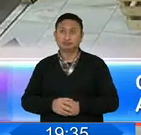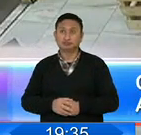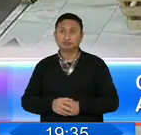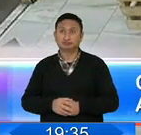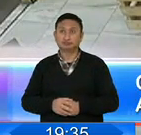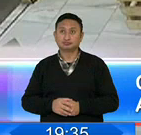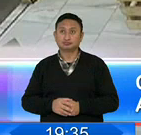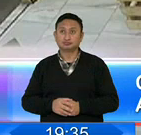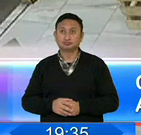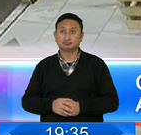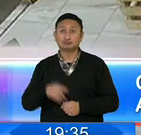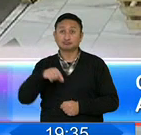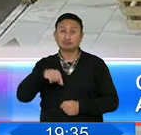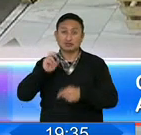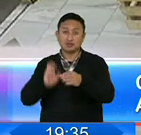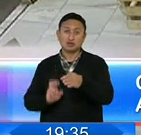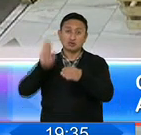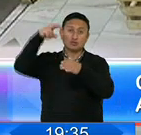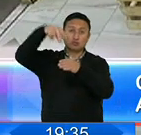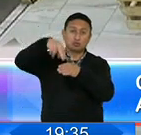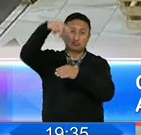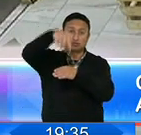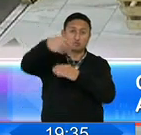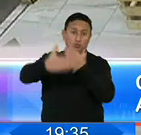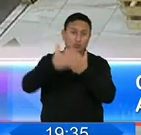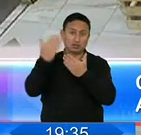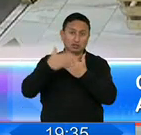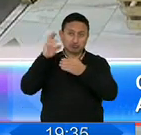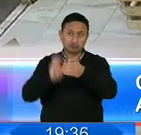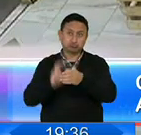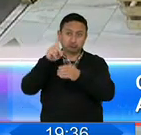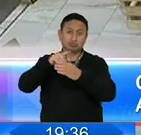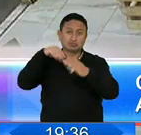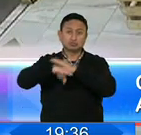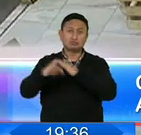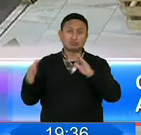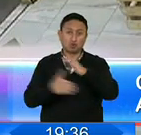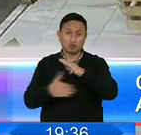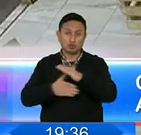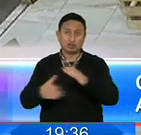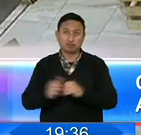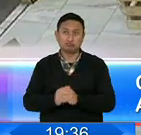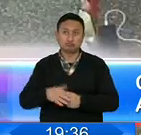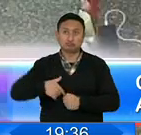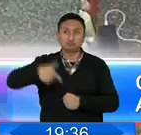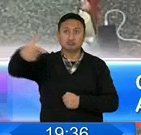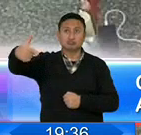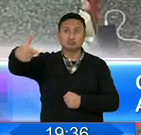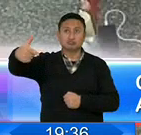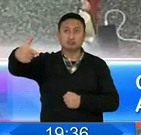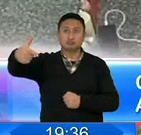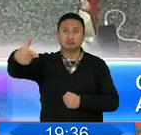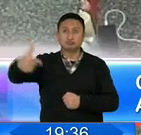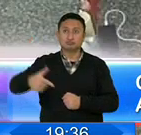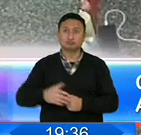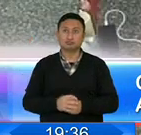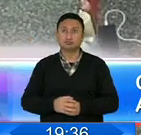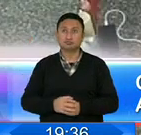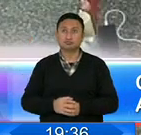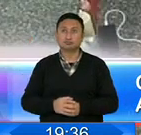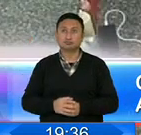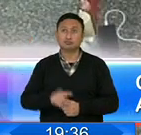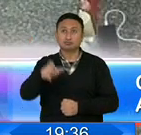Cual atletas, ingresaron con facilidad a la cocina y con arma en mano neutralizaron a